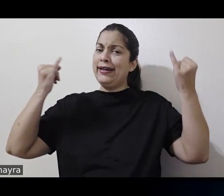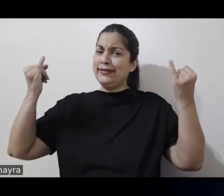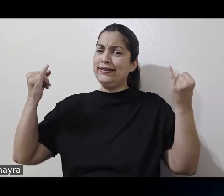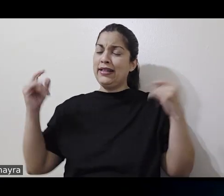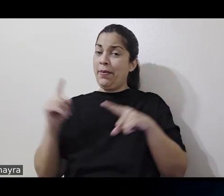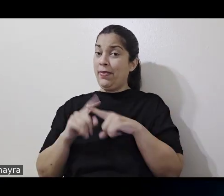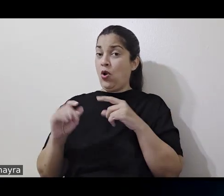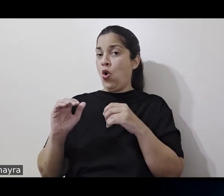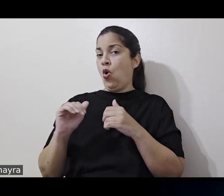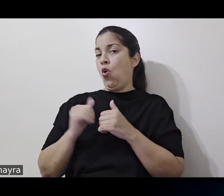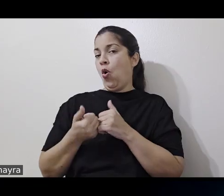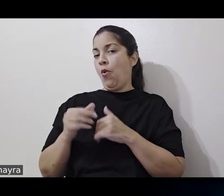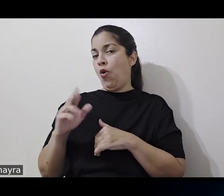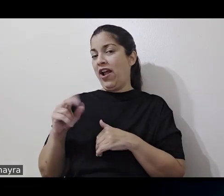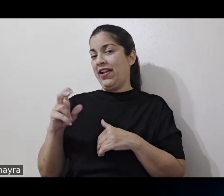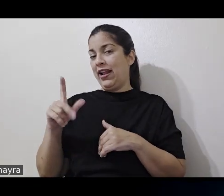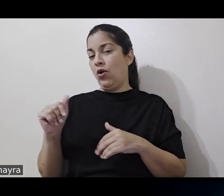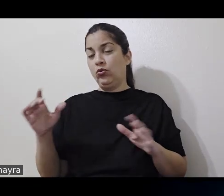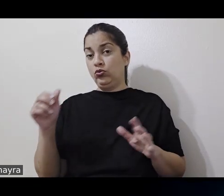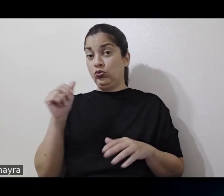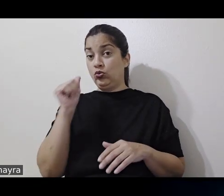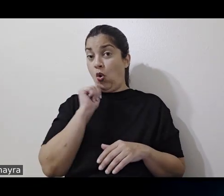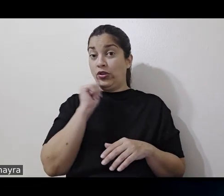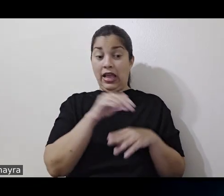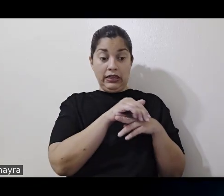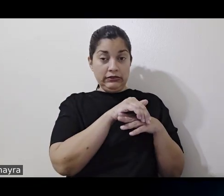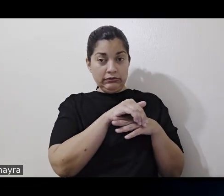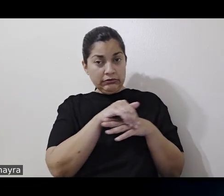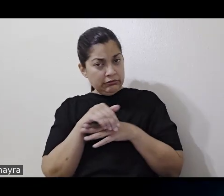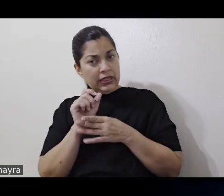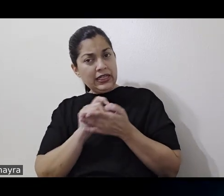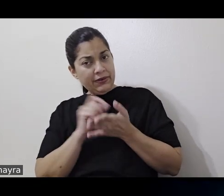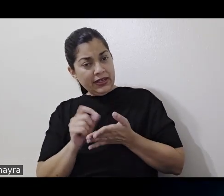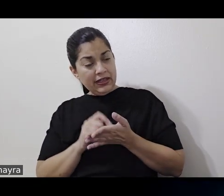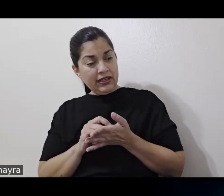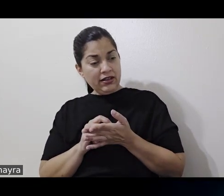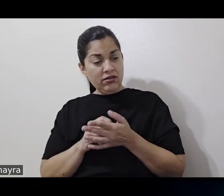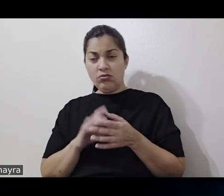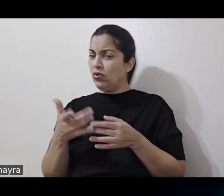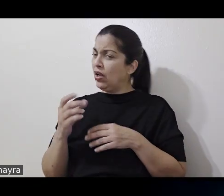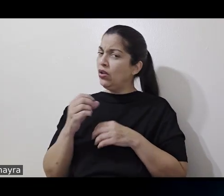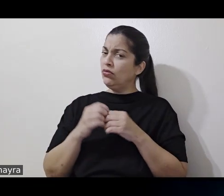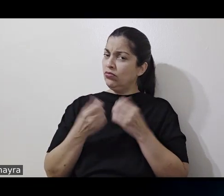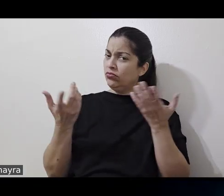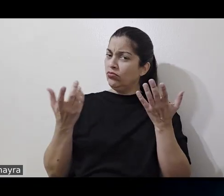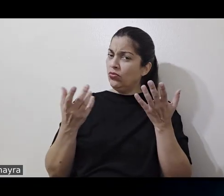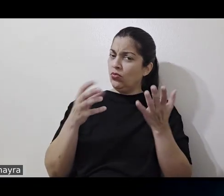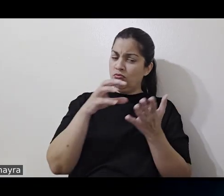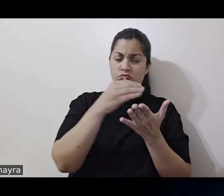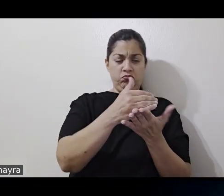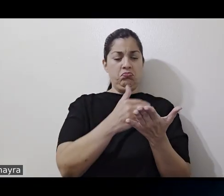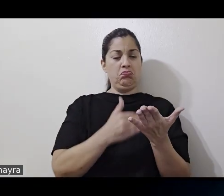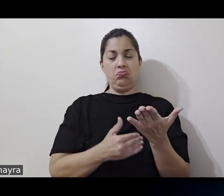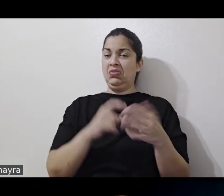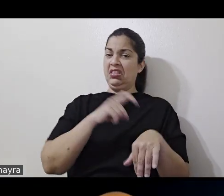llegan. ¿Cómo hace Ravelo? ¿Se sienta todos los días a escribir? ¿Te estructuras por una cantidad de páginas, por una cantidad